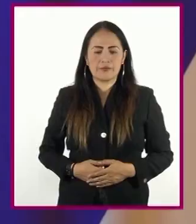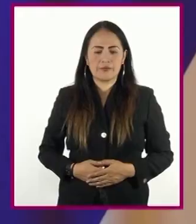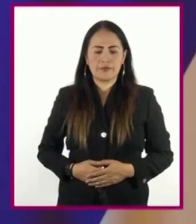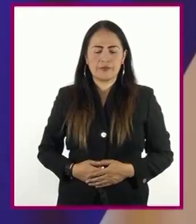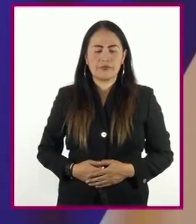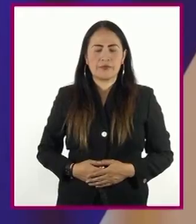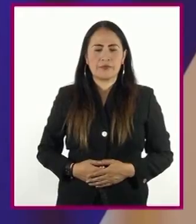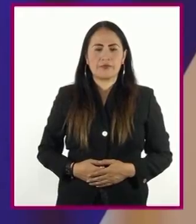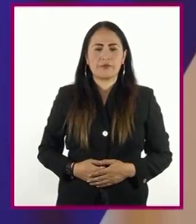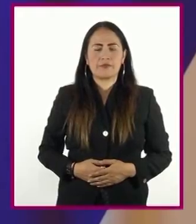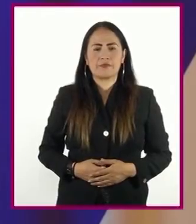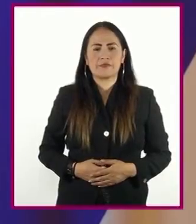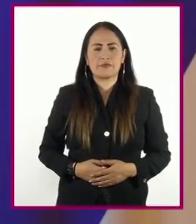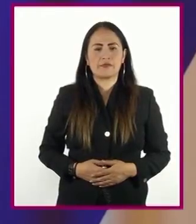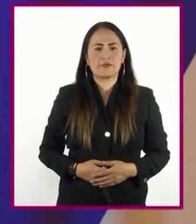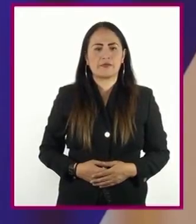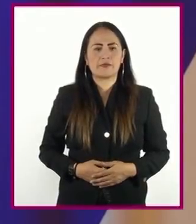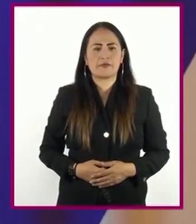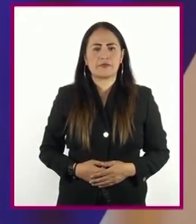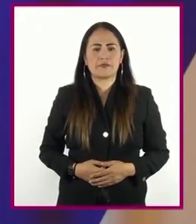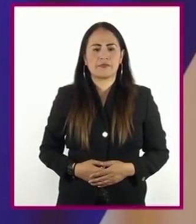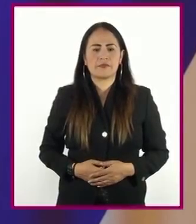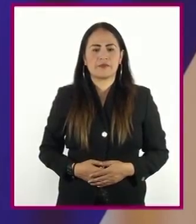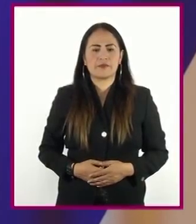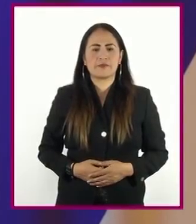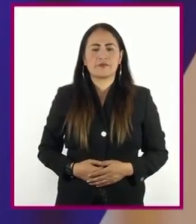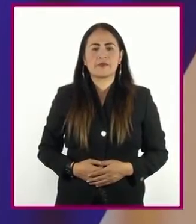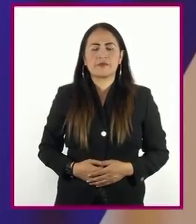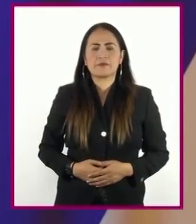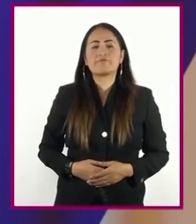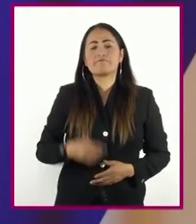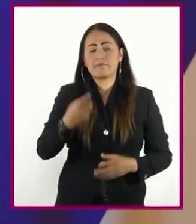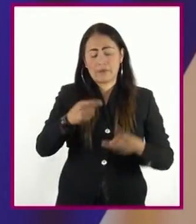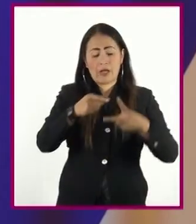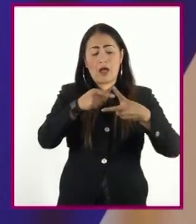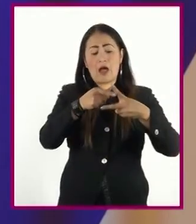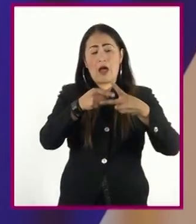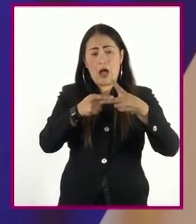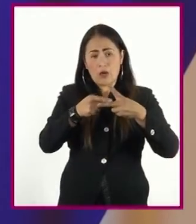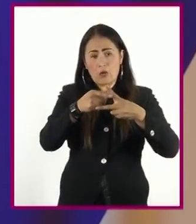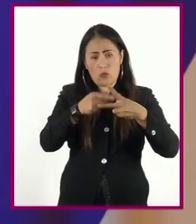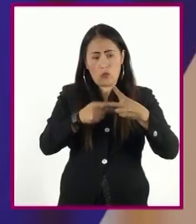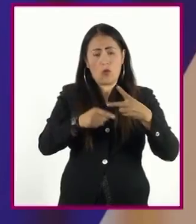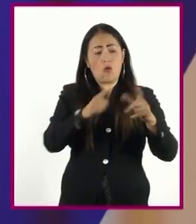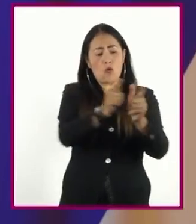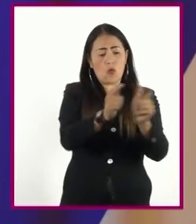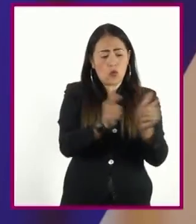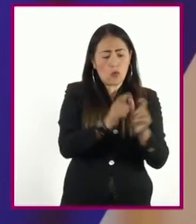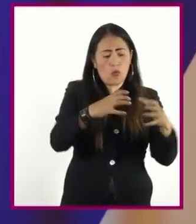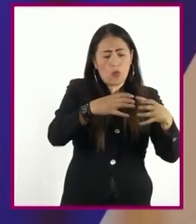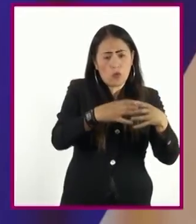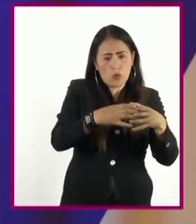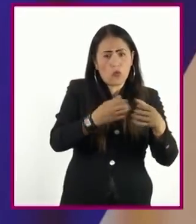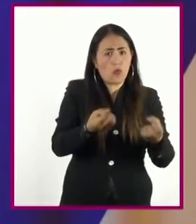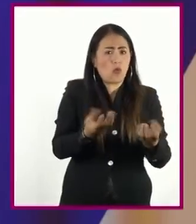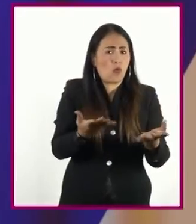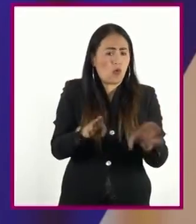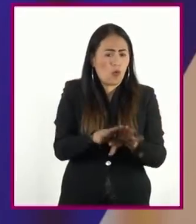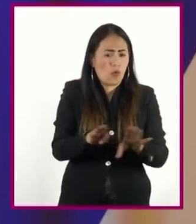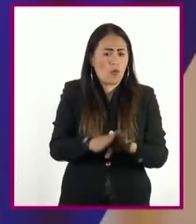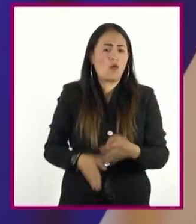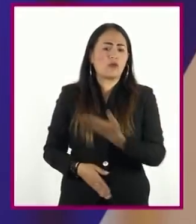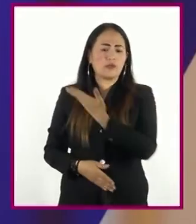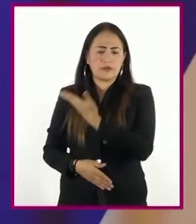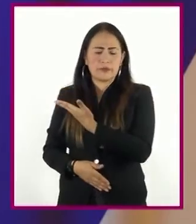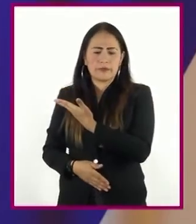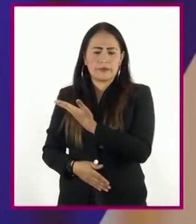sector circular entre 360 grados. Por lo tanto, el ángulo para cada categoría está dado por sector